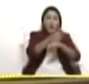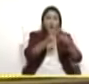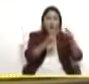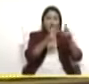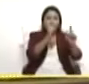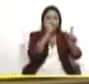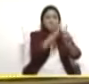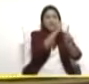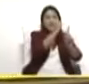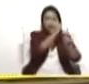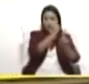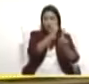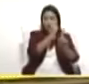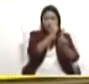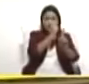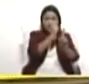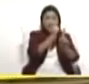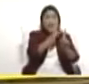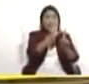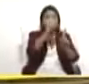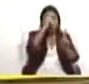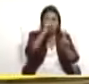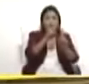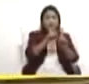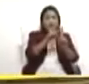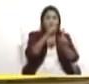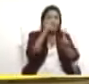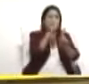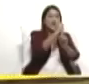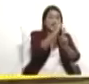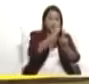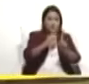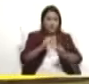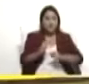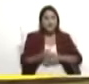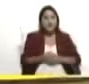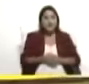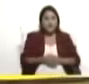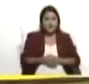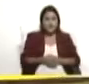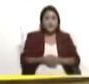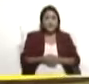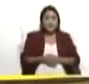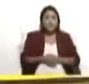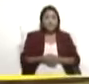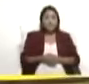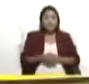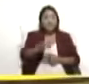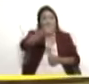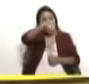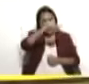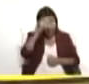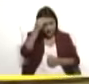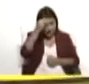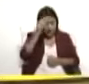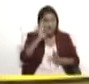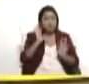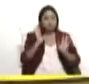ellos, y lo iban a capturar y asesinarlo, creen ellos.